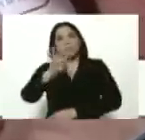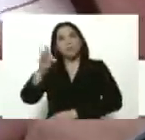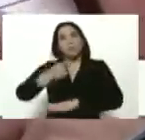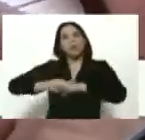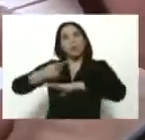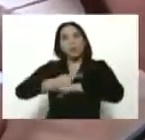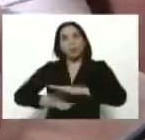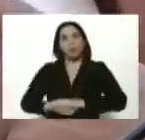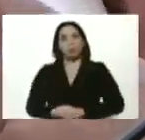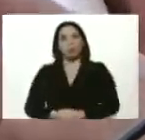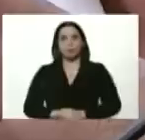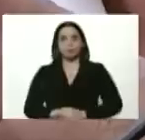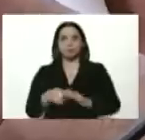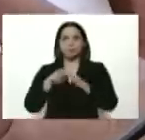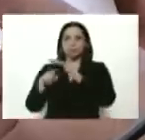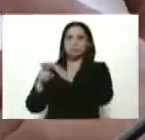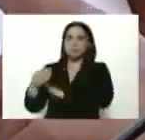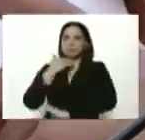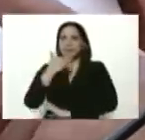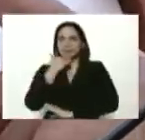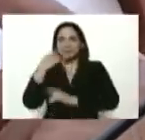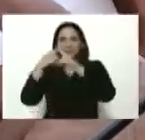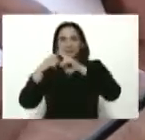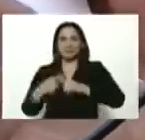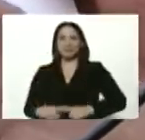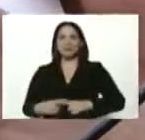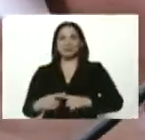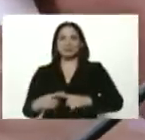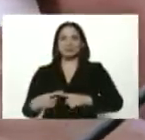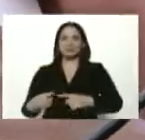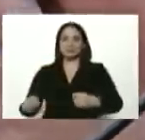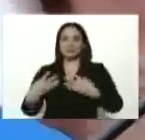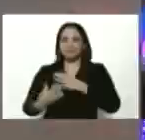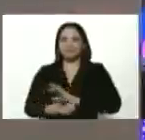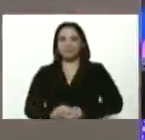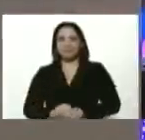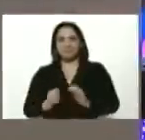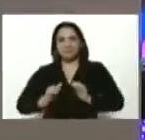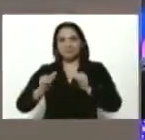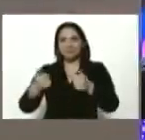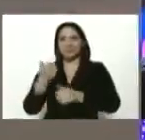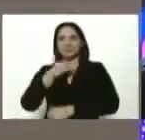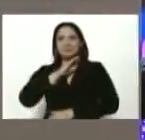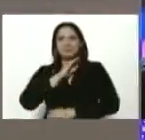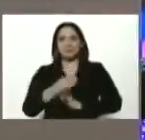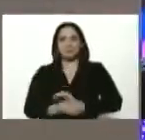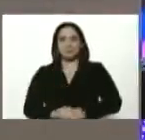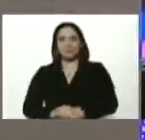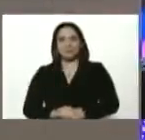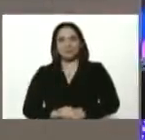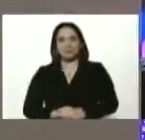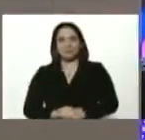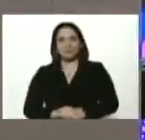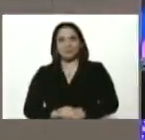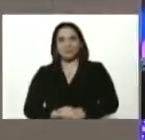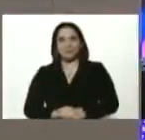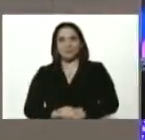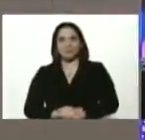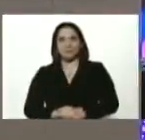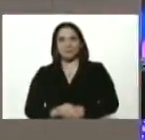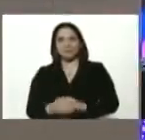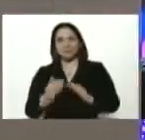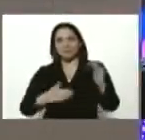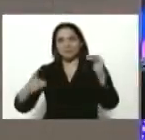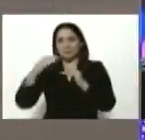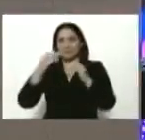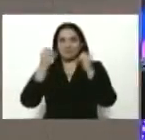horas han ingresado casi el total de casos reportados desde que inició la pandemia en Colombia. Es un subregistro brutal y